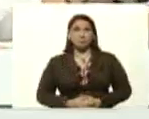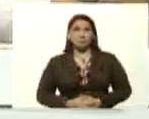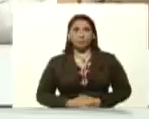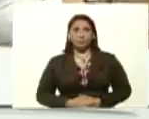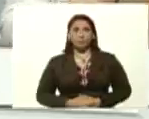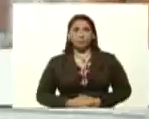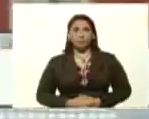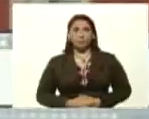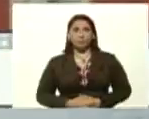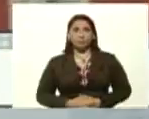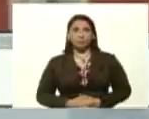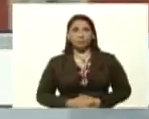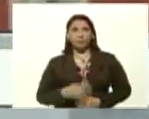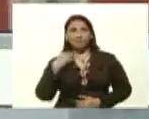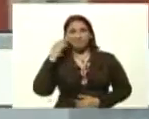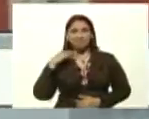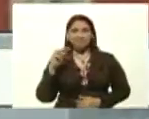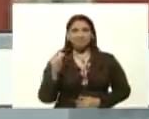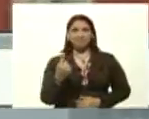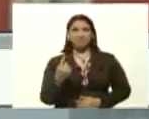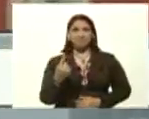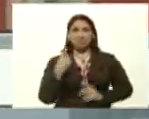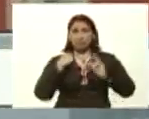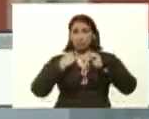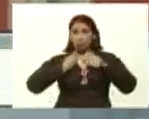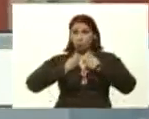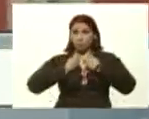El negro primero.